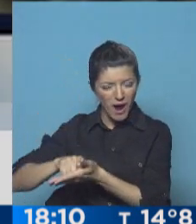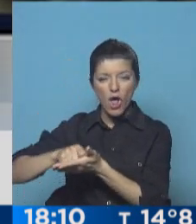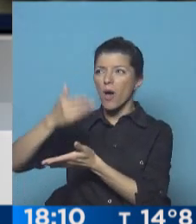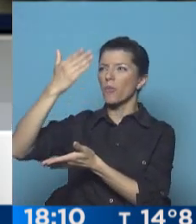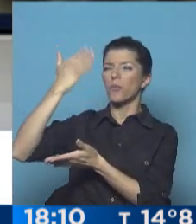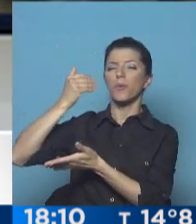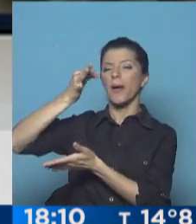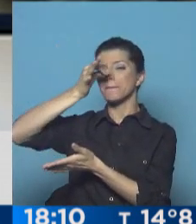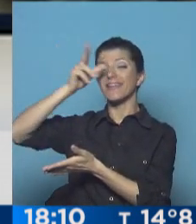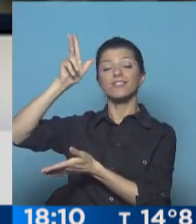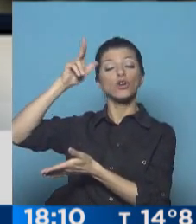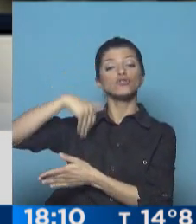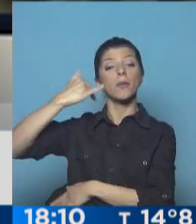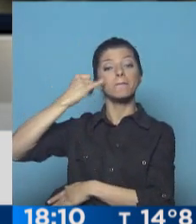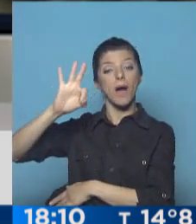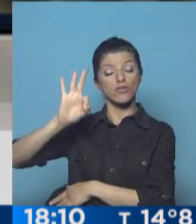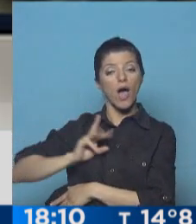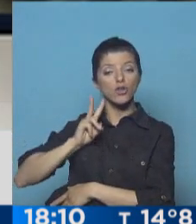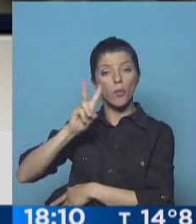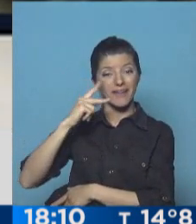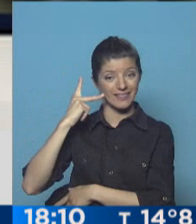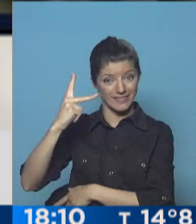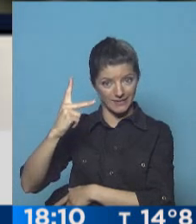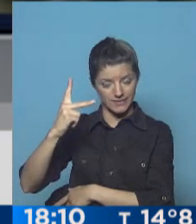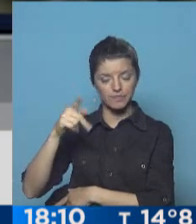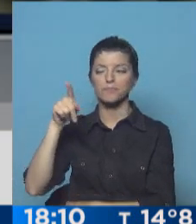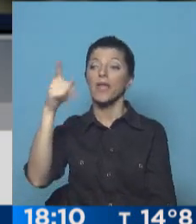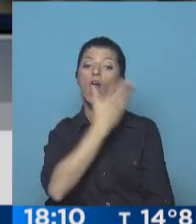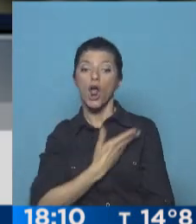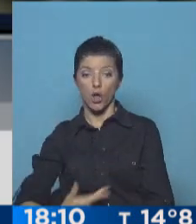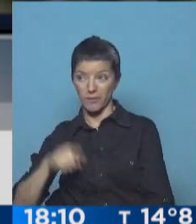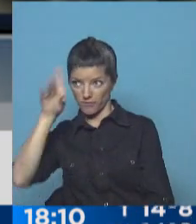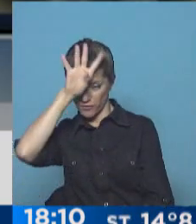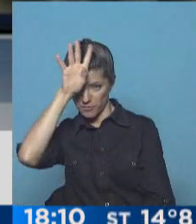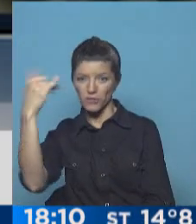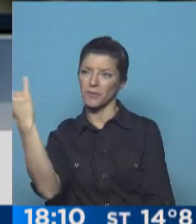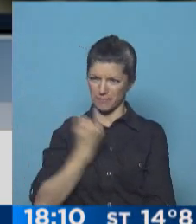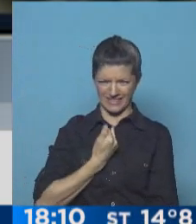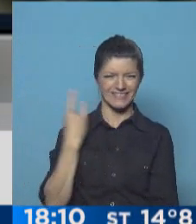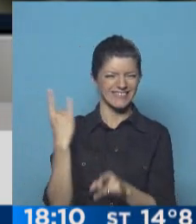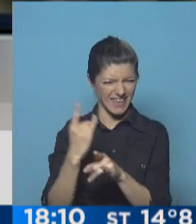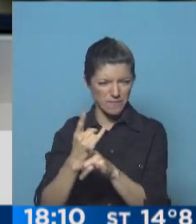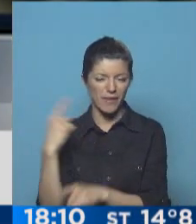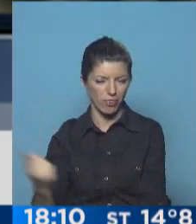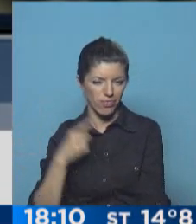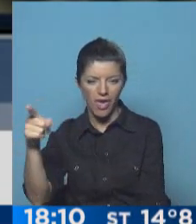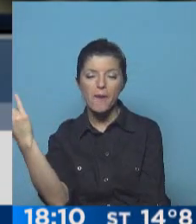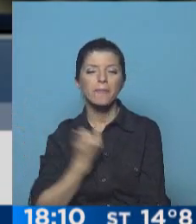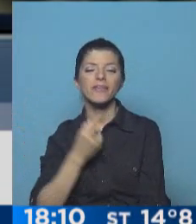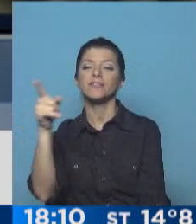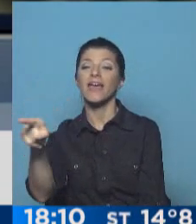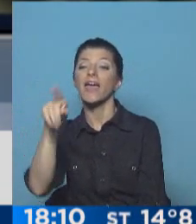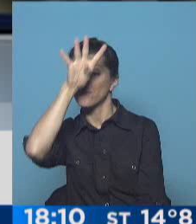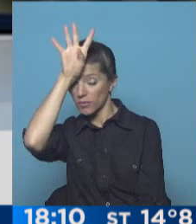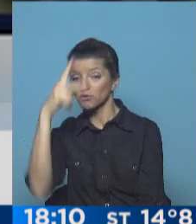28 de mayo del 2003, el gobernador de Formosa siempre me dice a mí que los formosenios tienen dos